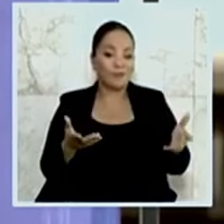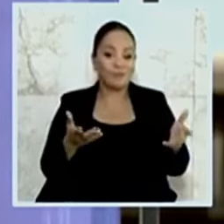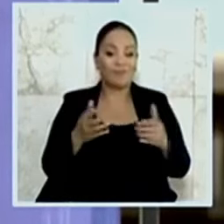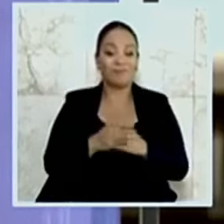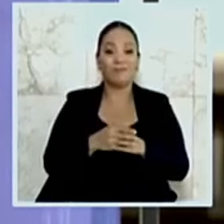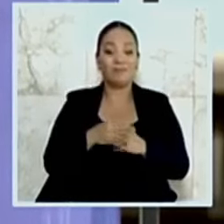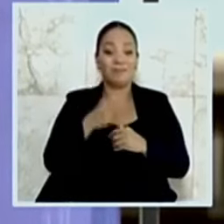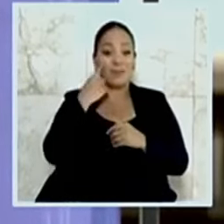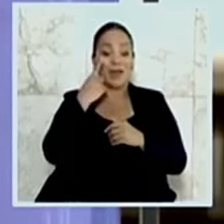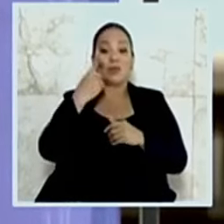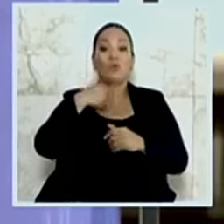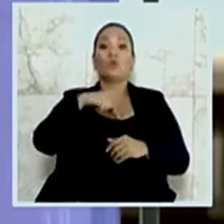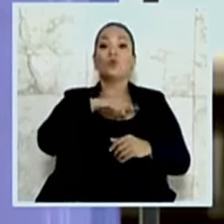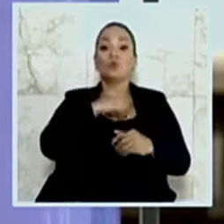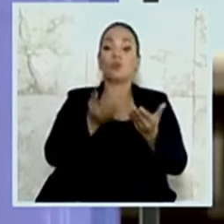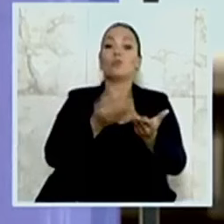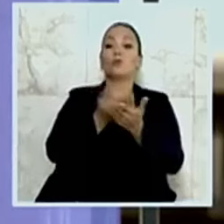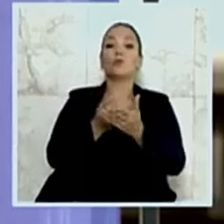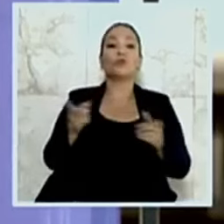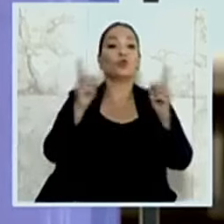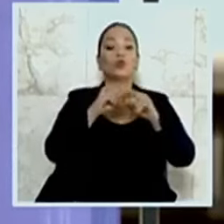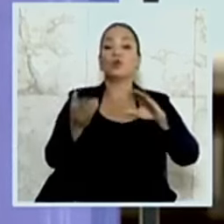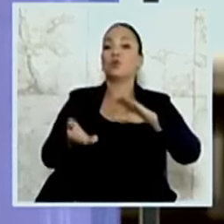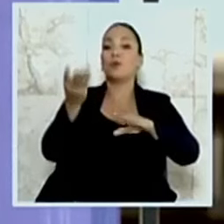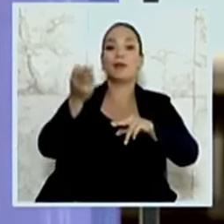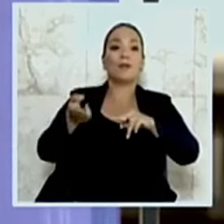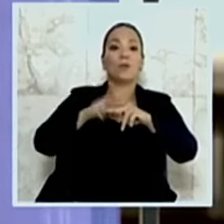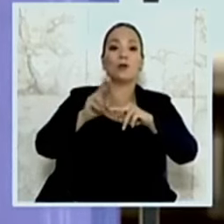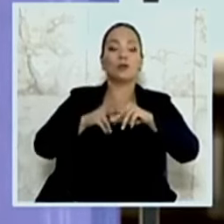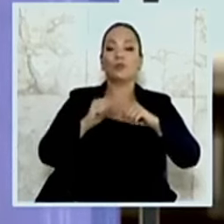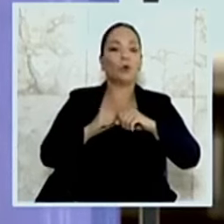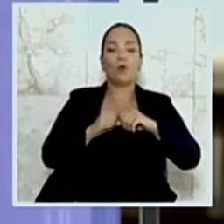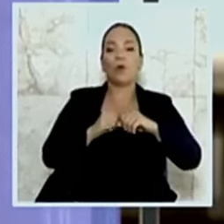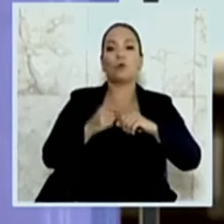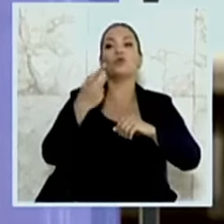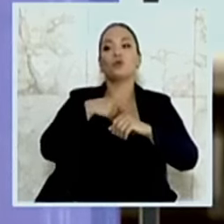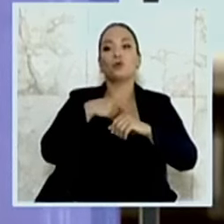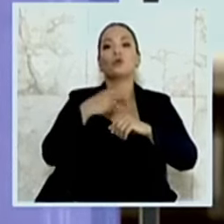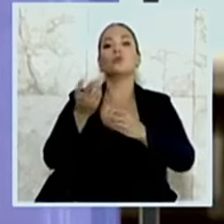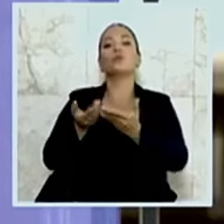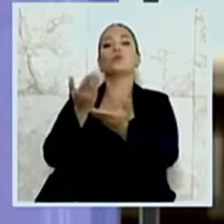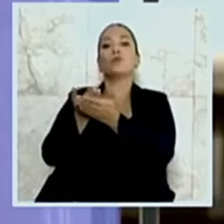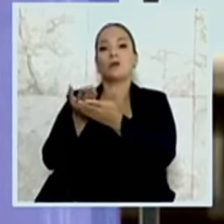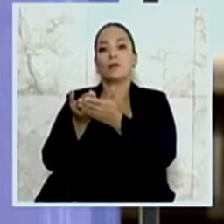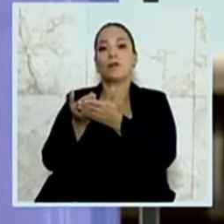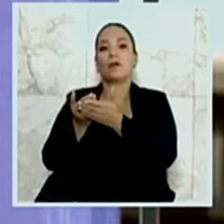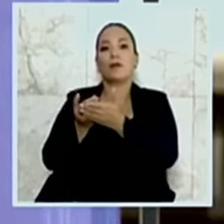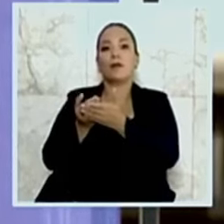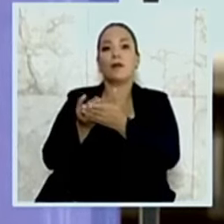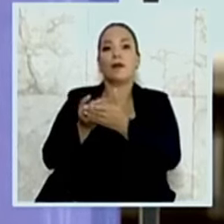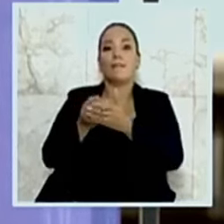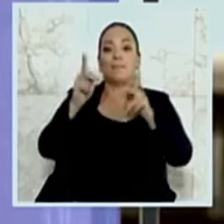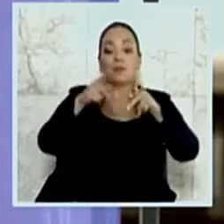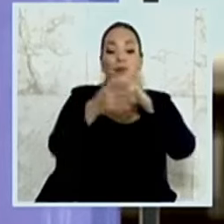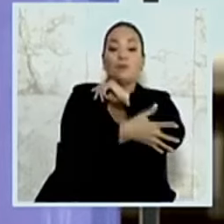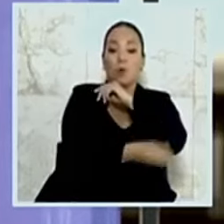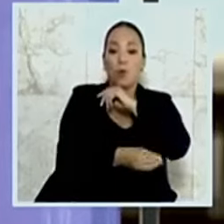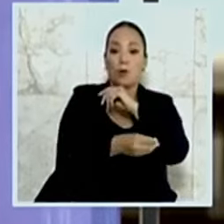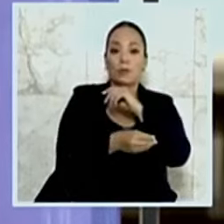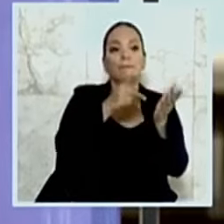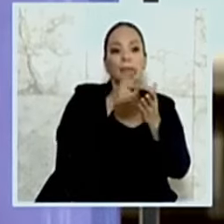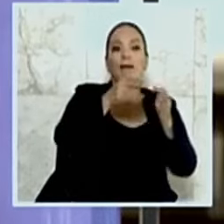sus voceros en el Congreso y en las cámaras, cuando la reacción que tuvieron cuando propusimos